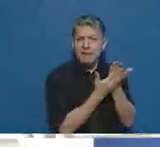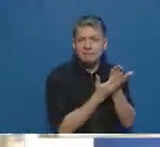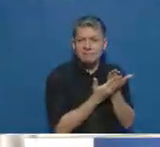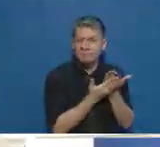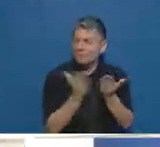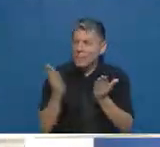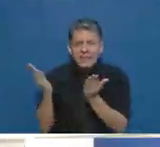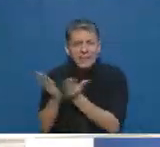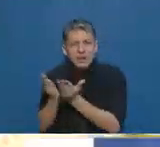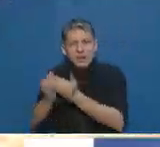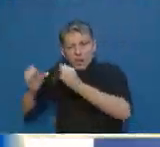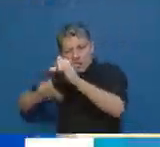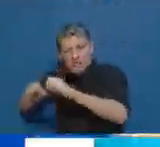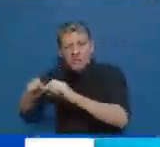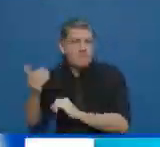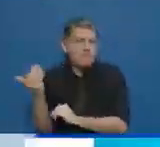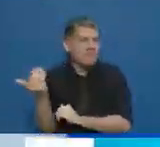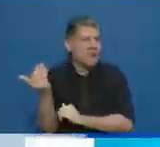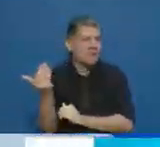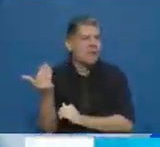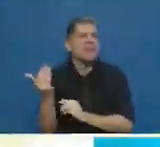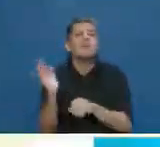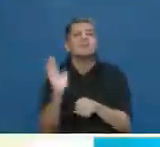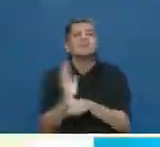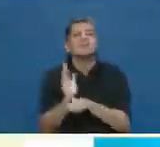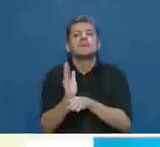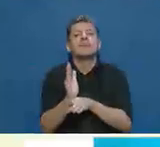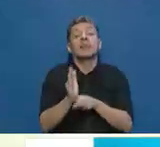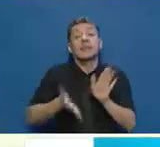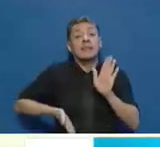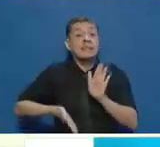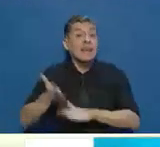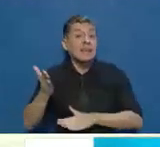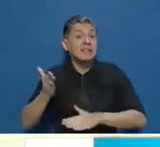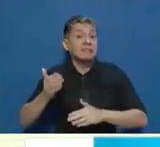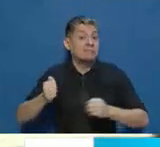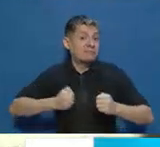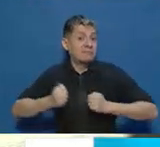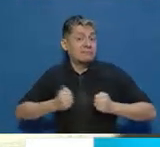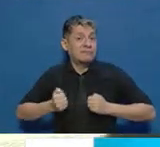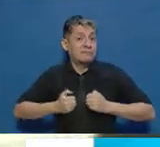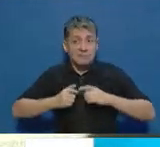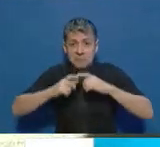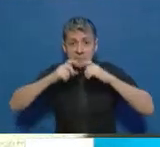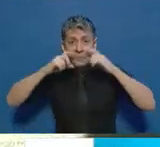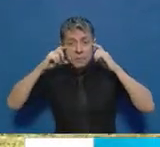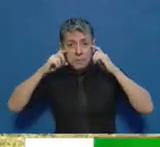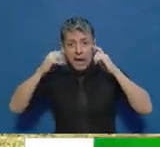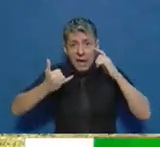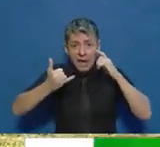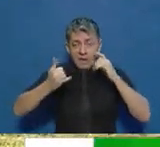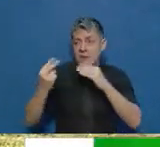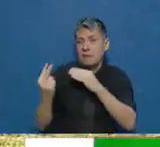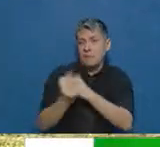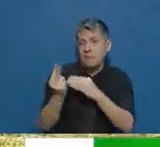o que... Que o correr, que beneficia. Que, o trotar o salir a hacer actividades con barbijo disminuye el riesgo de contagio de COVID. Y tampoco hay